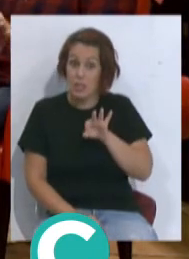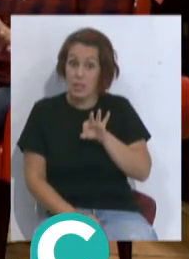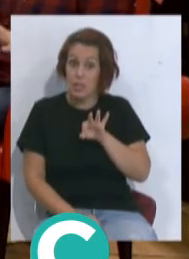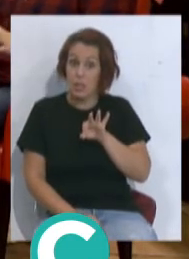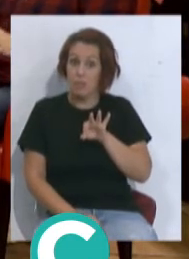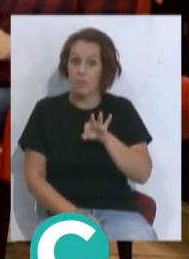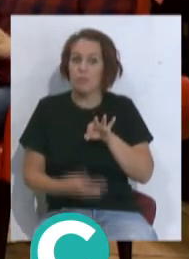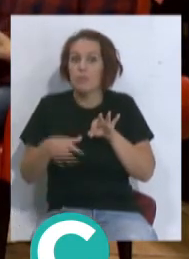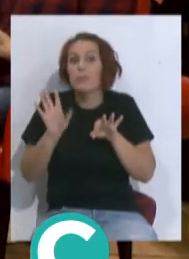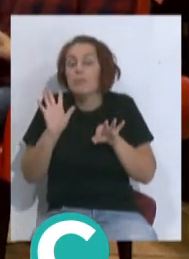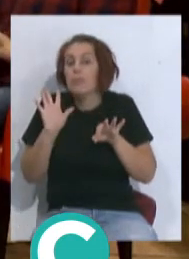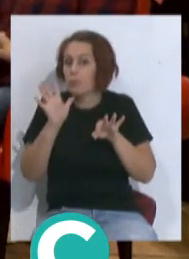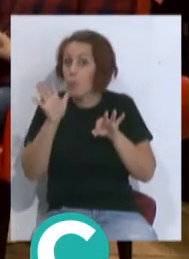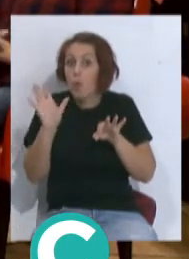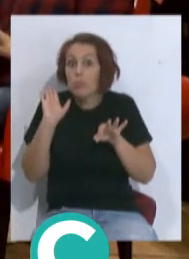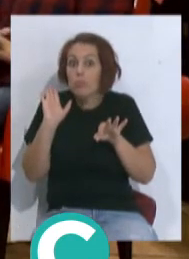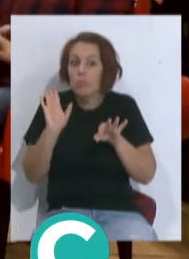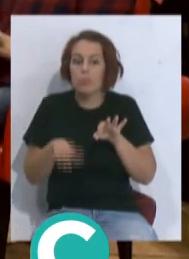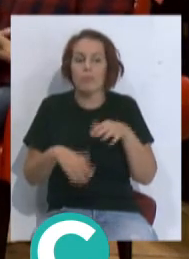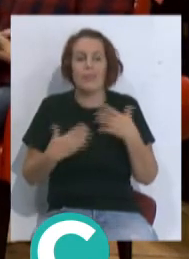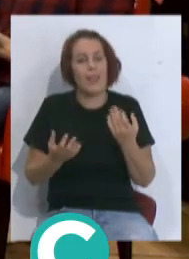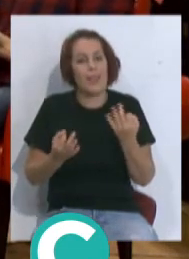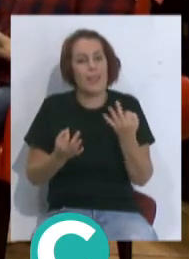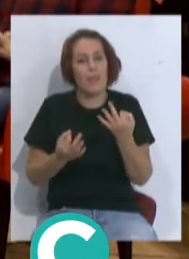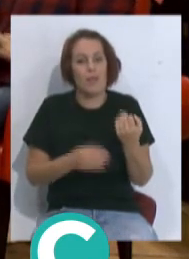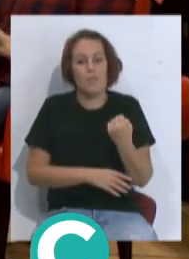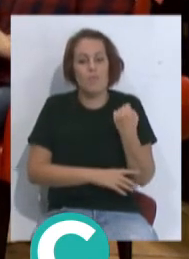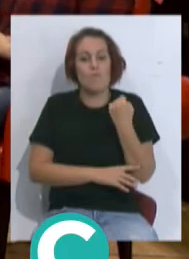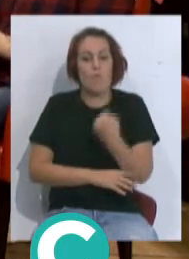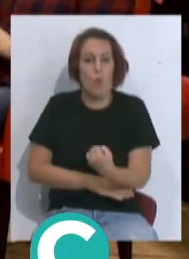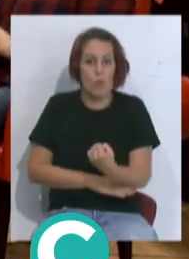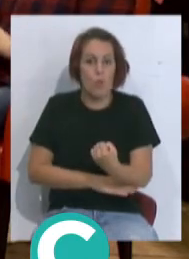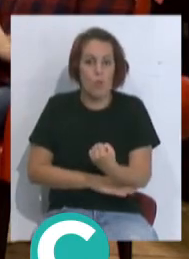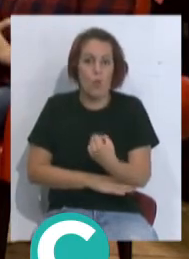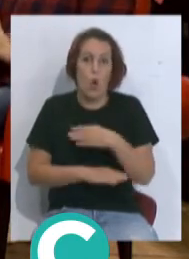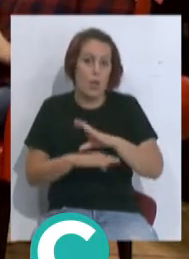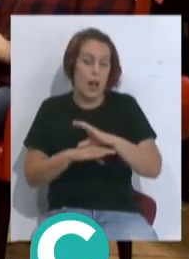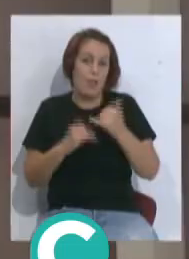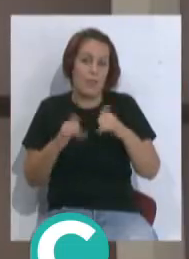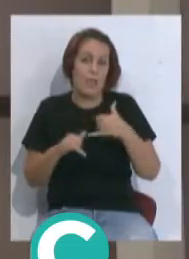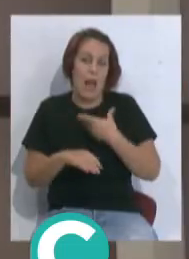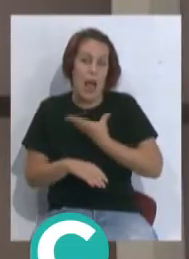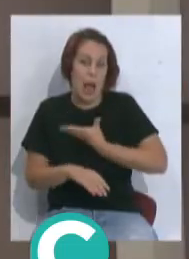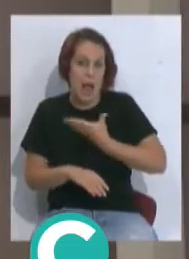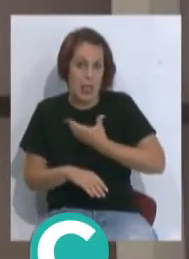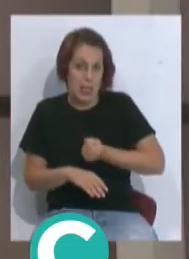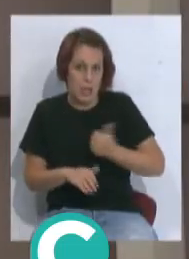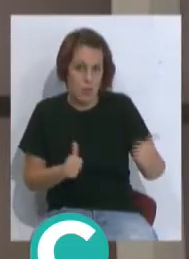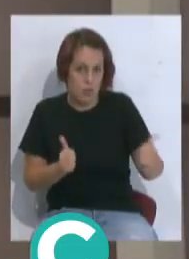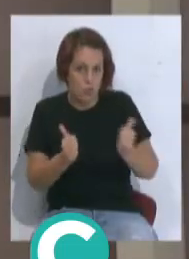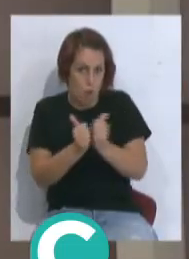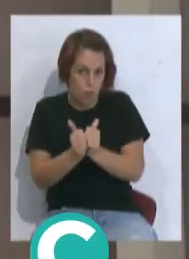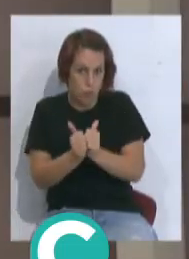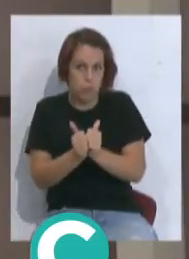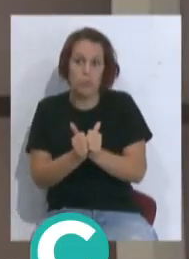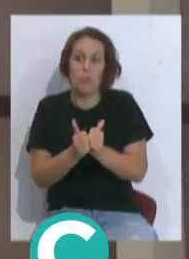lo mejor sería por algún motivo, pero debería haber estado respaldada la concejala de fiesta por el alcalde. Creo que la llamó,